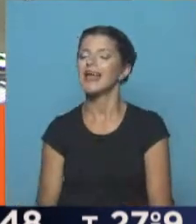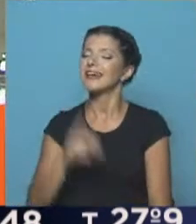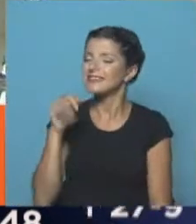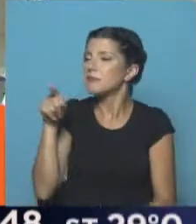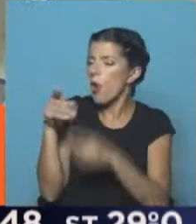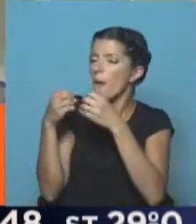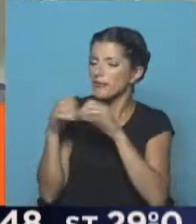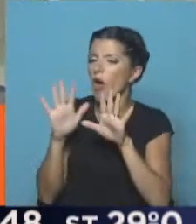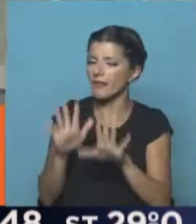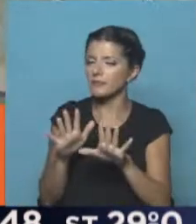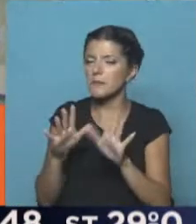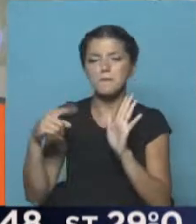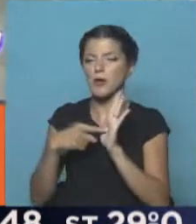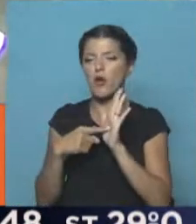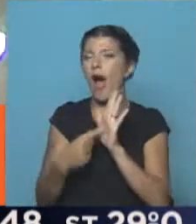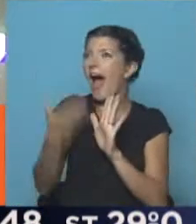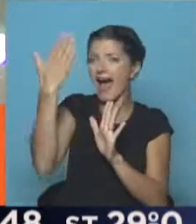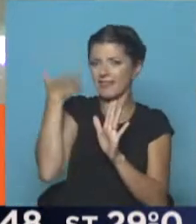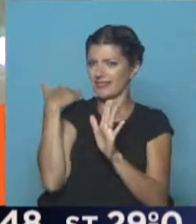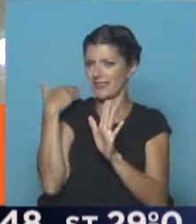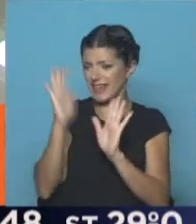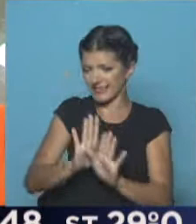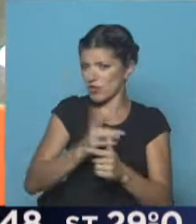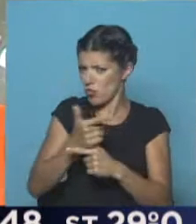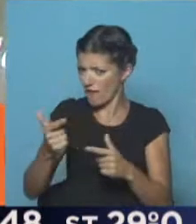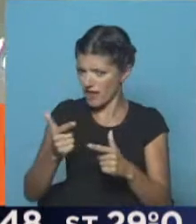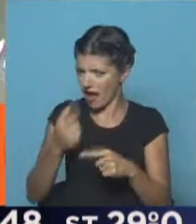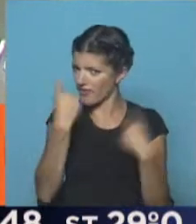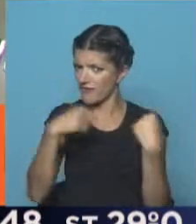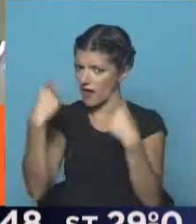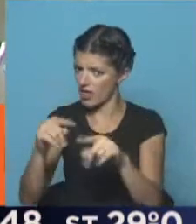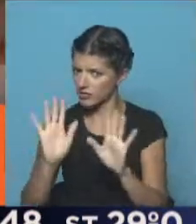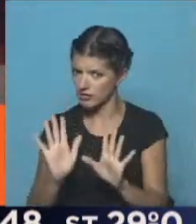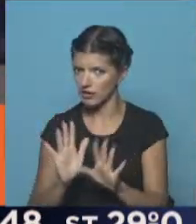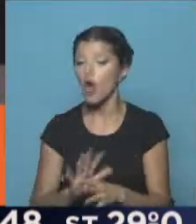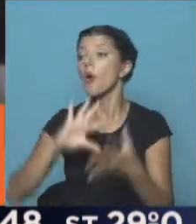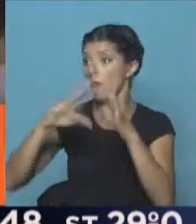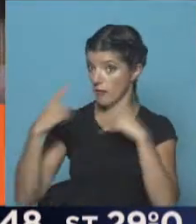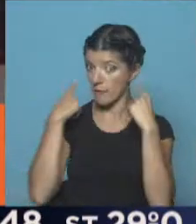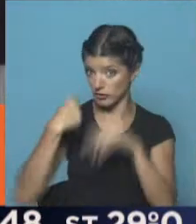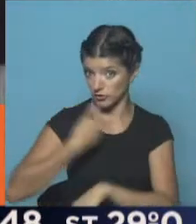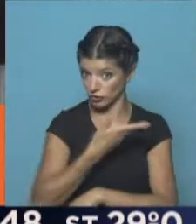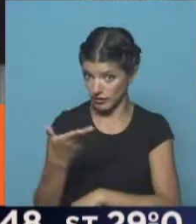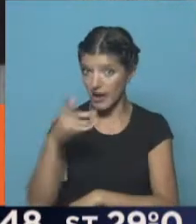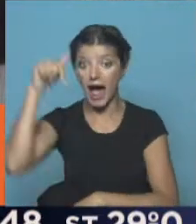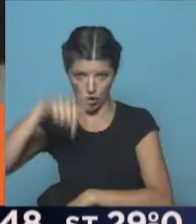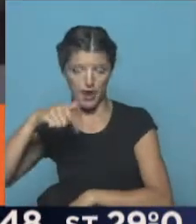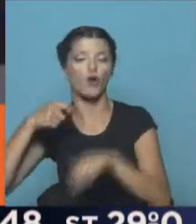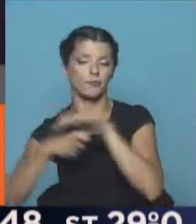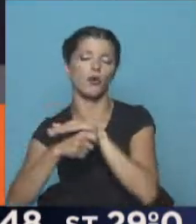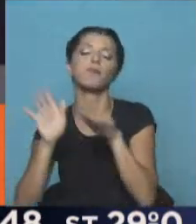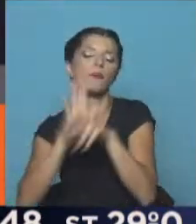ahí pero que uno históricamente no recordaba que ocurriera de esta manera como eje de protesta social la corrupción es un tema